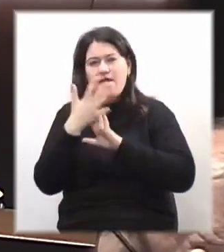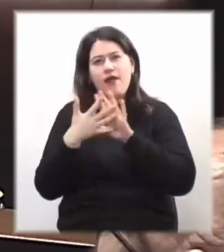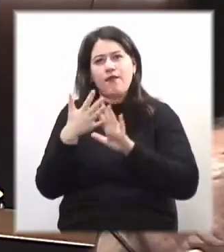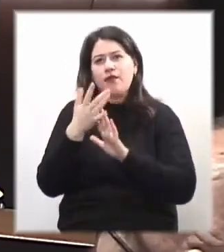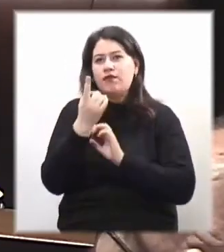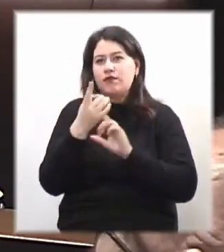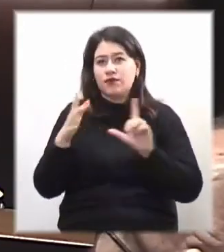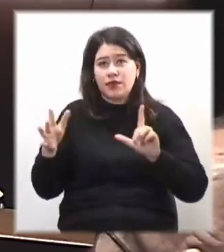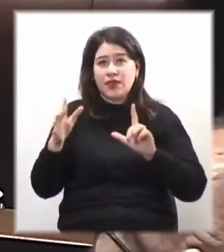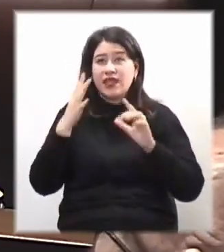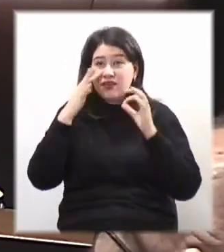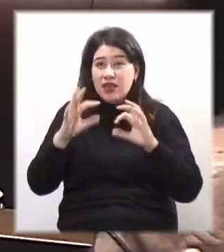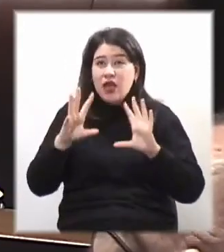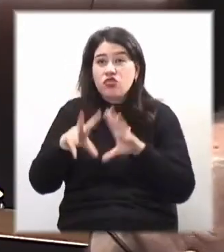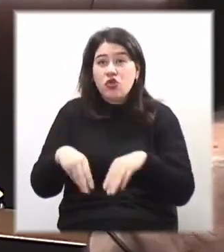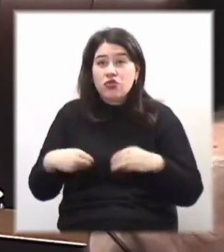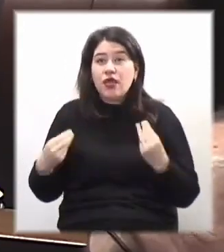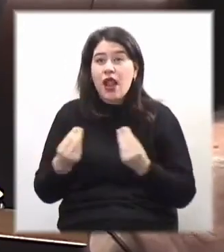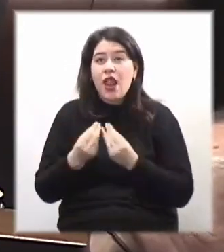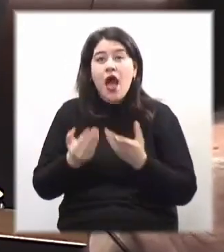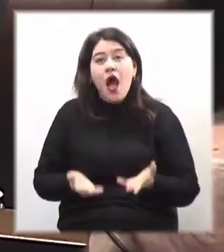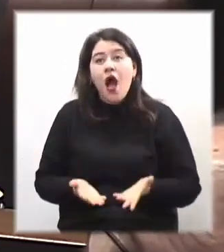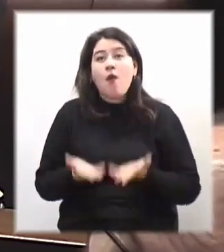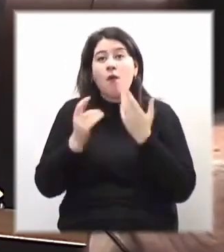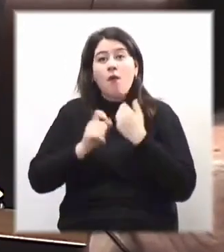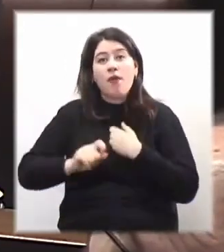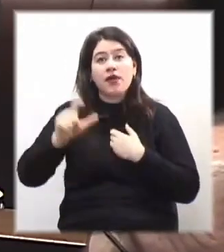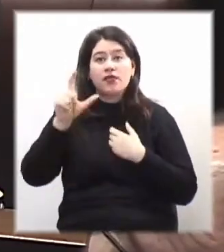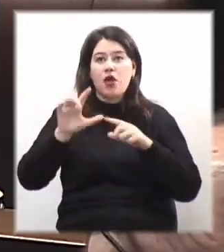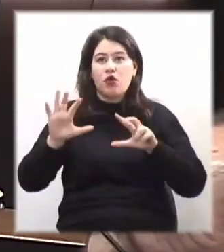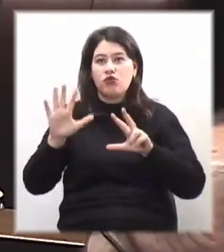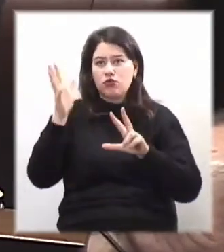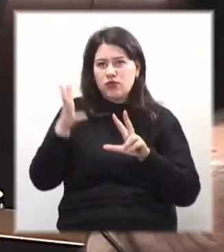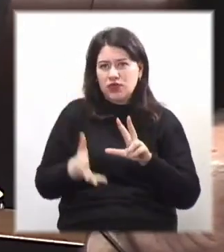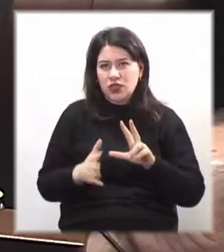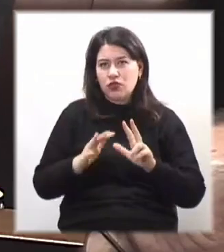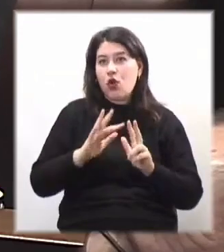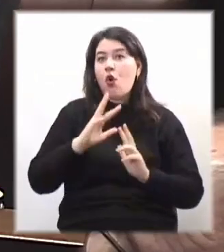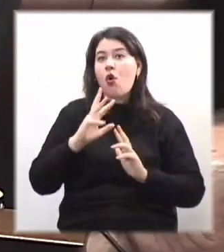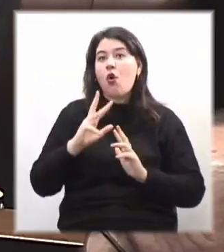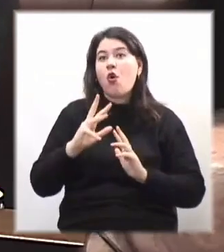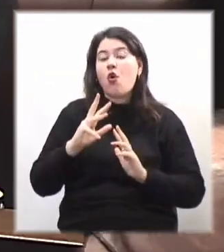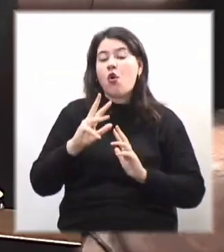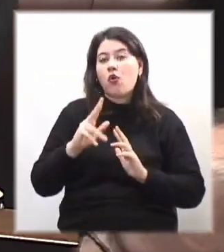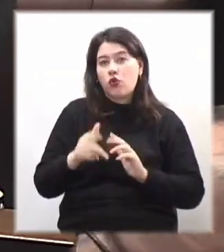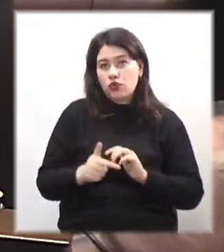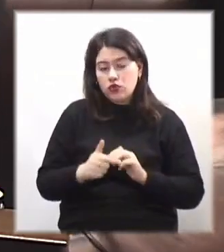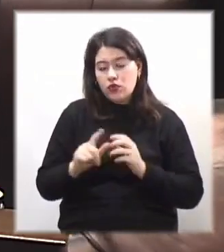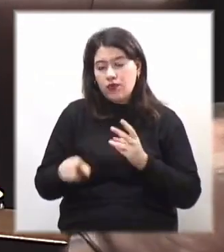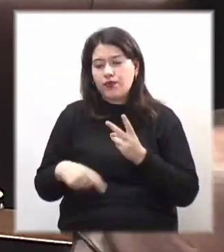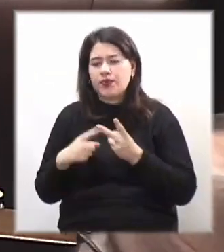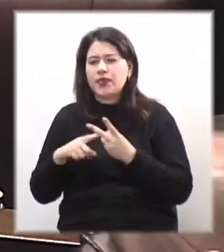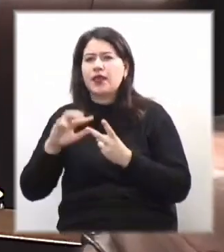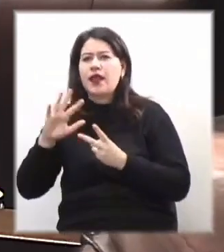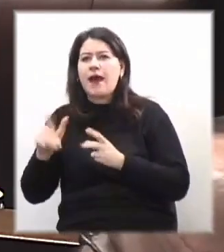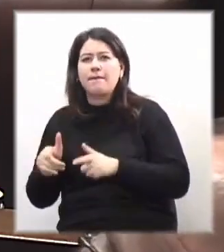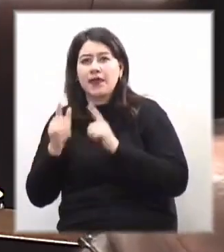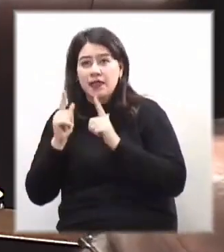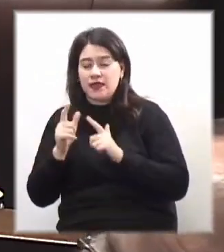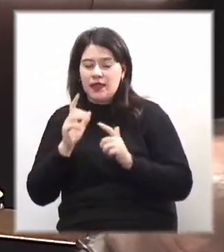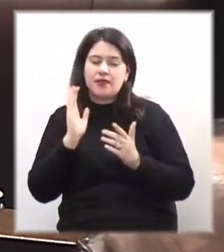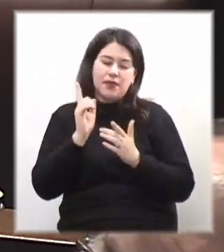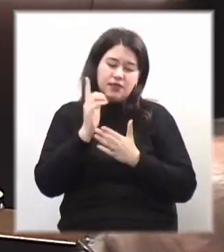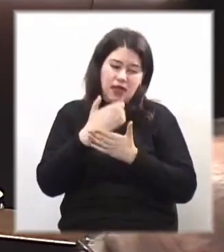los hurtos aumentaron un 8% qué pasa con las rapiñas ahí nos encontramos que sacando